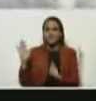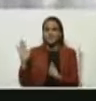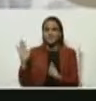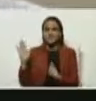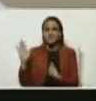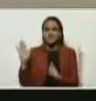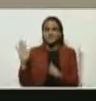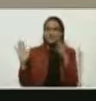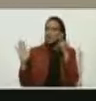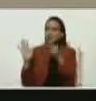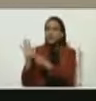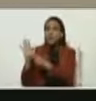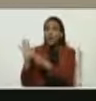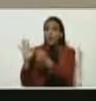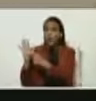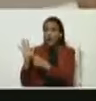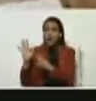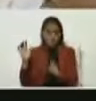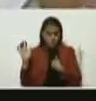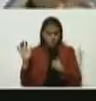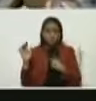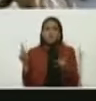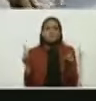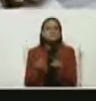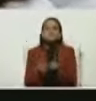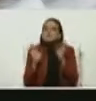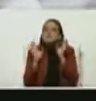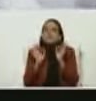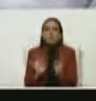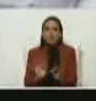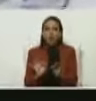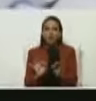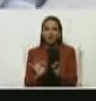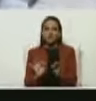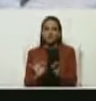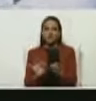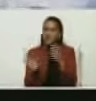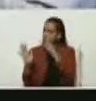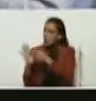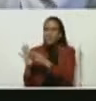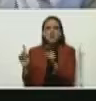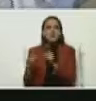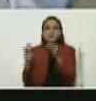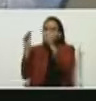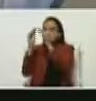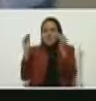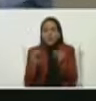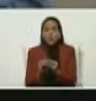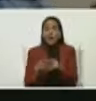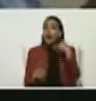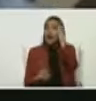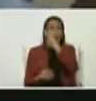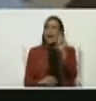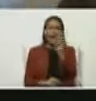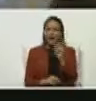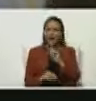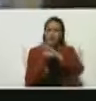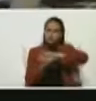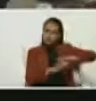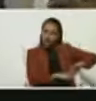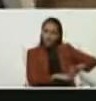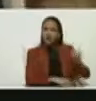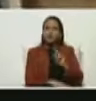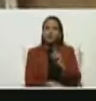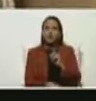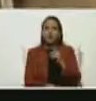Y veo que soy el mismo. Me reconozco el mismo, no por el rostro, quizás